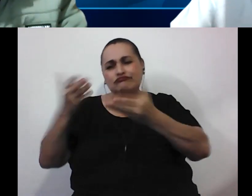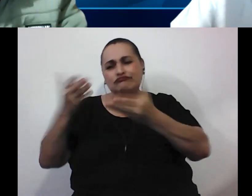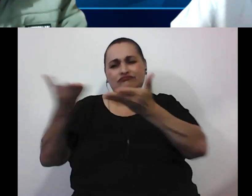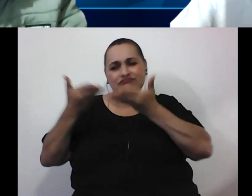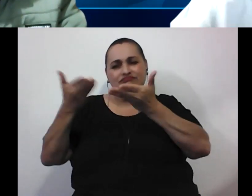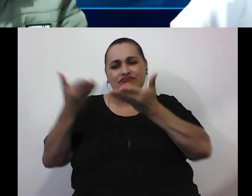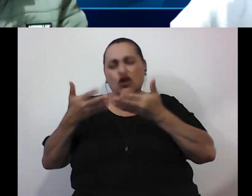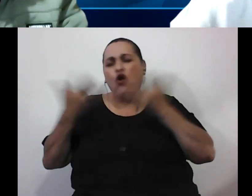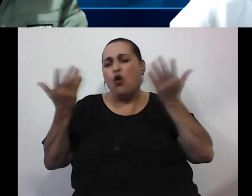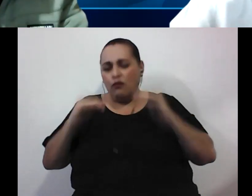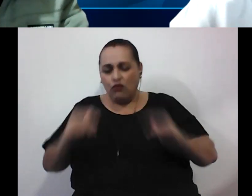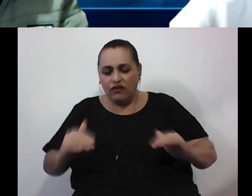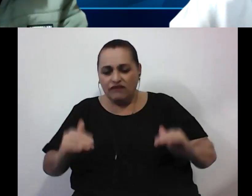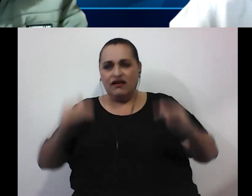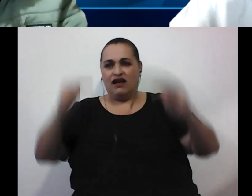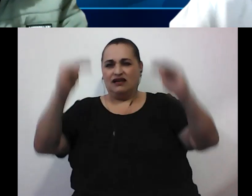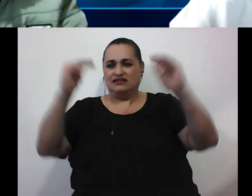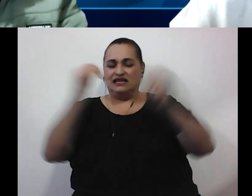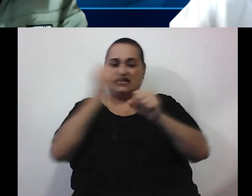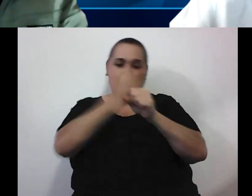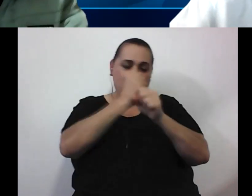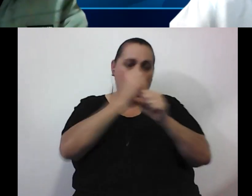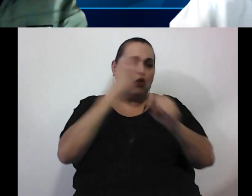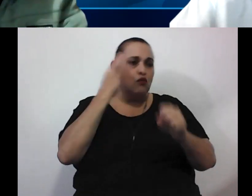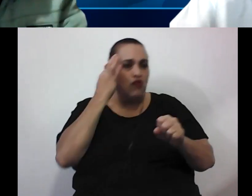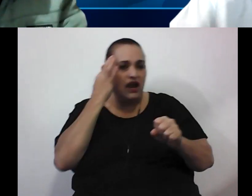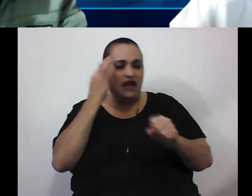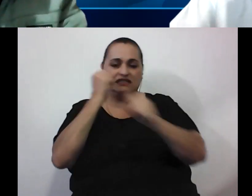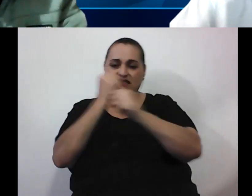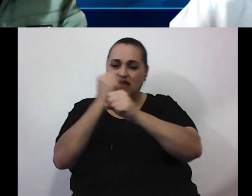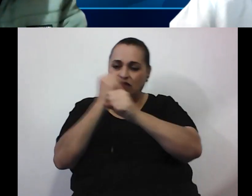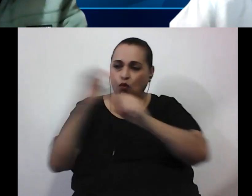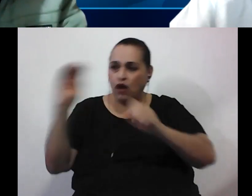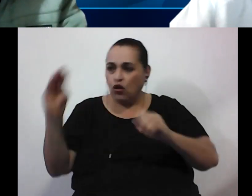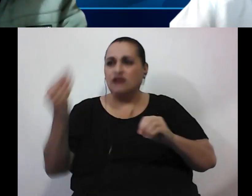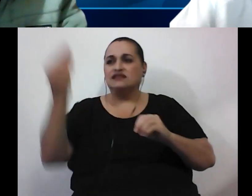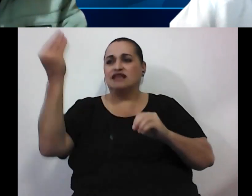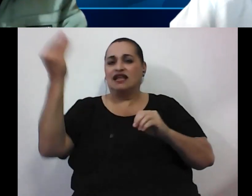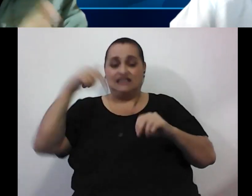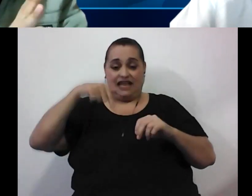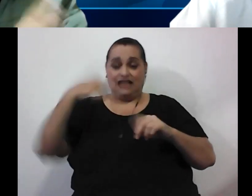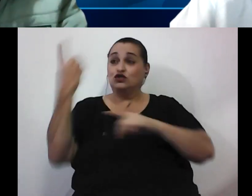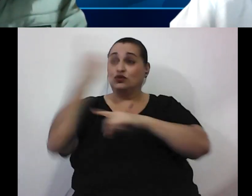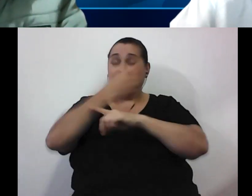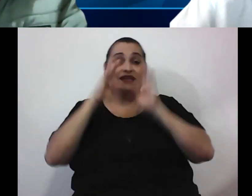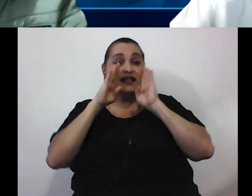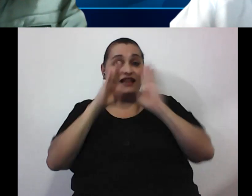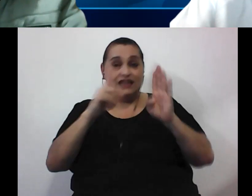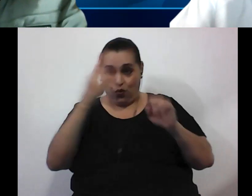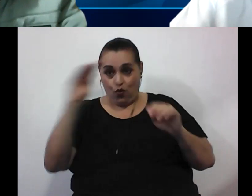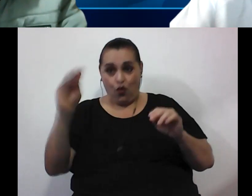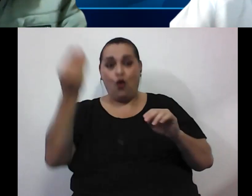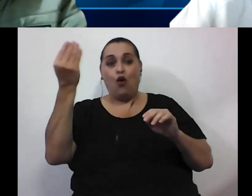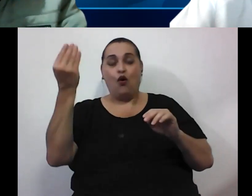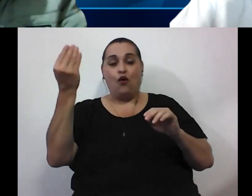sus infancias. Trabajo con mujeres también, trabajo con adolescentes. Ahorita en estos días atendí a un adolescente, bueno, que pues está grabando,